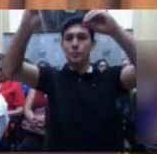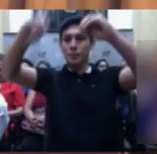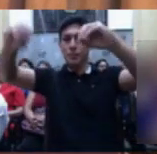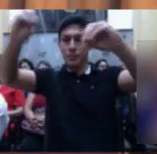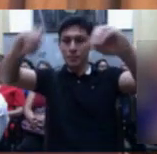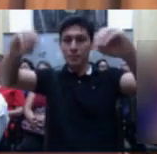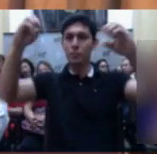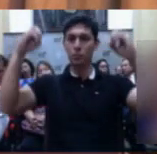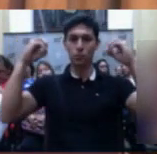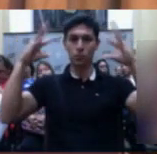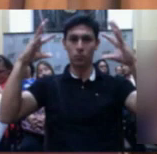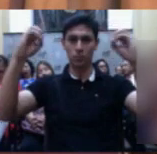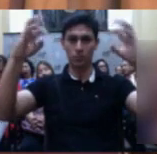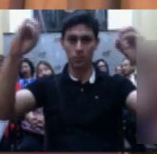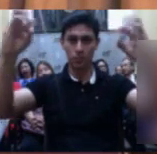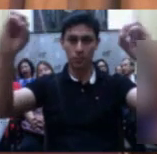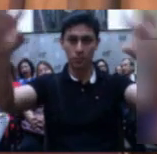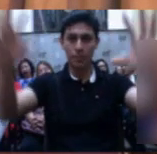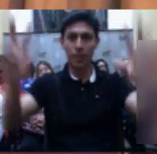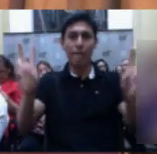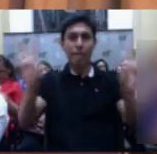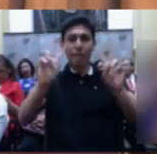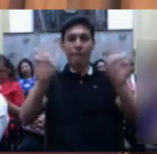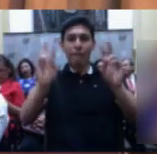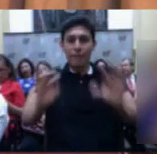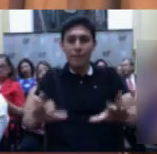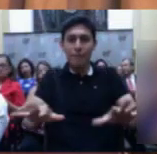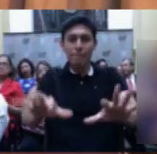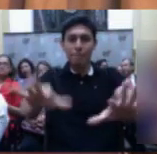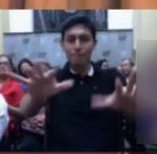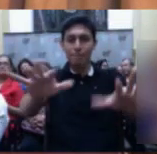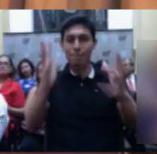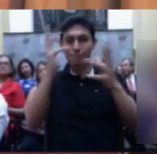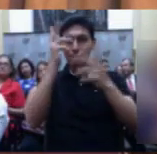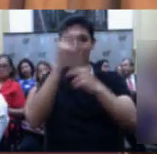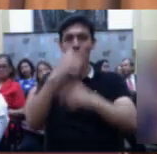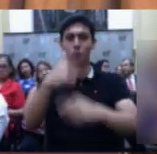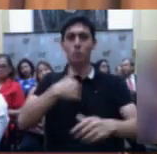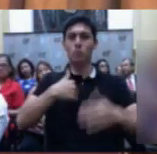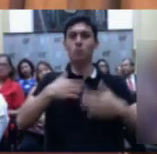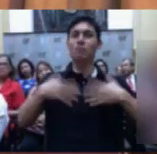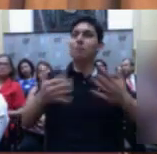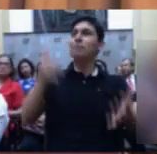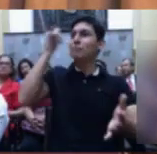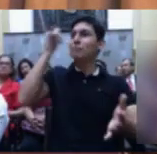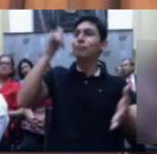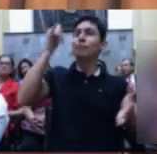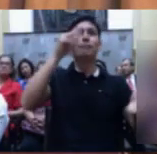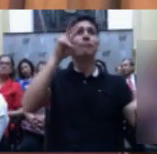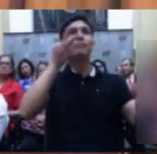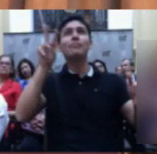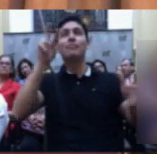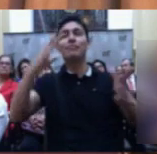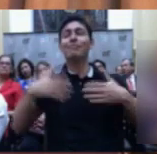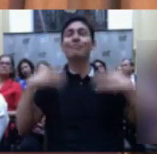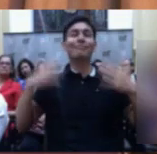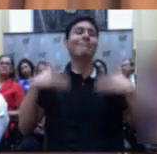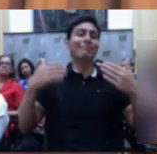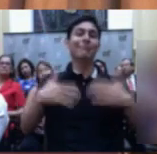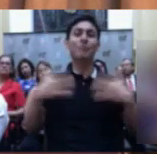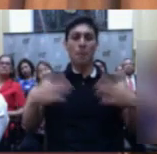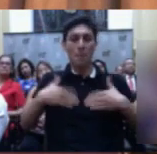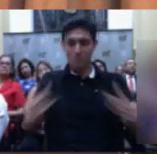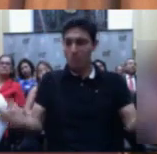verde, entre otros beneficios. Puedo afirmar con alegría que es uno de los puntos de reunión y de encuentro